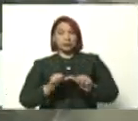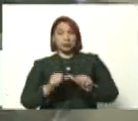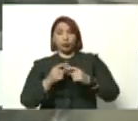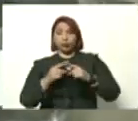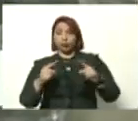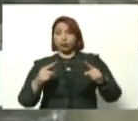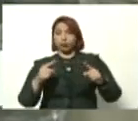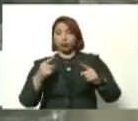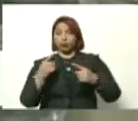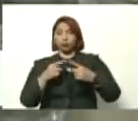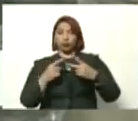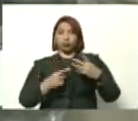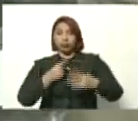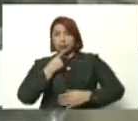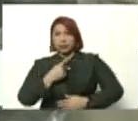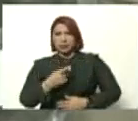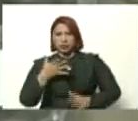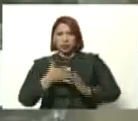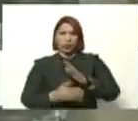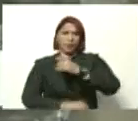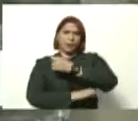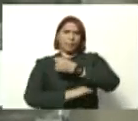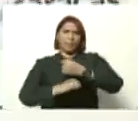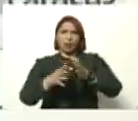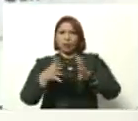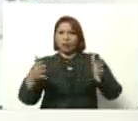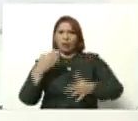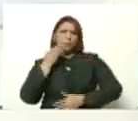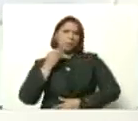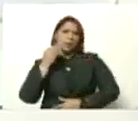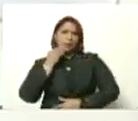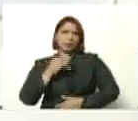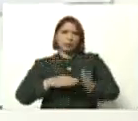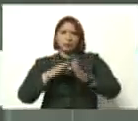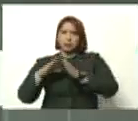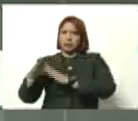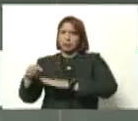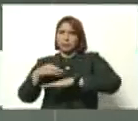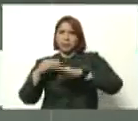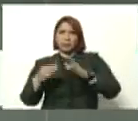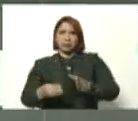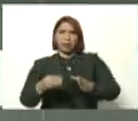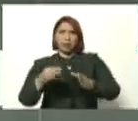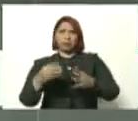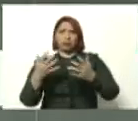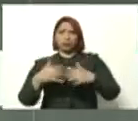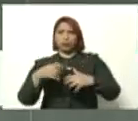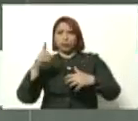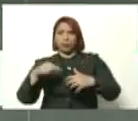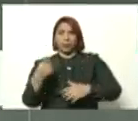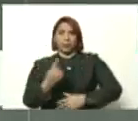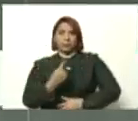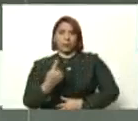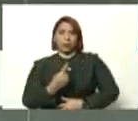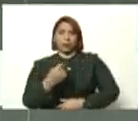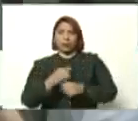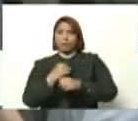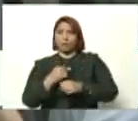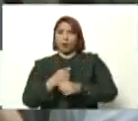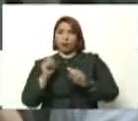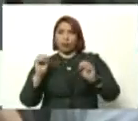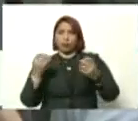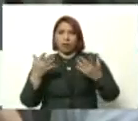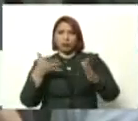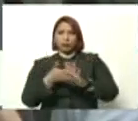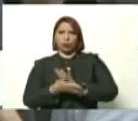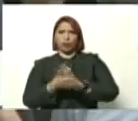que en base a la gran experiencia de desarrollo que ha tenido el Ministerio de Industria, en particular el trabajo logrado en lo